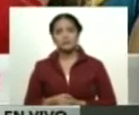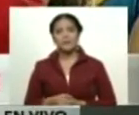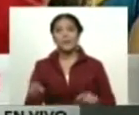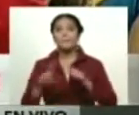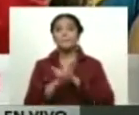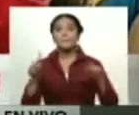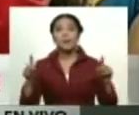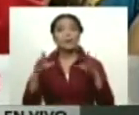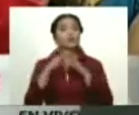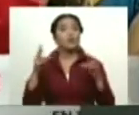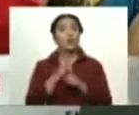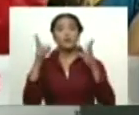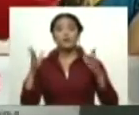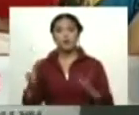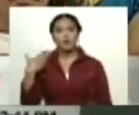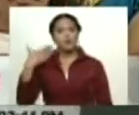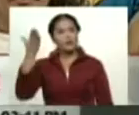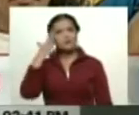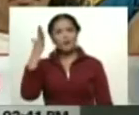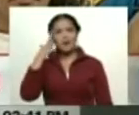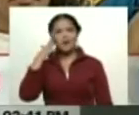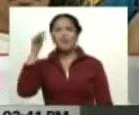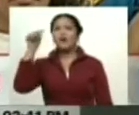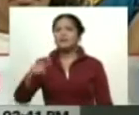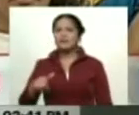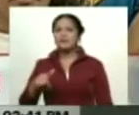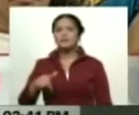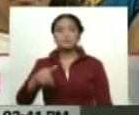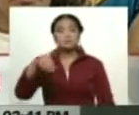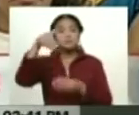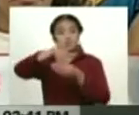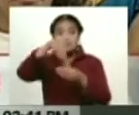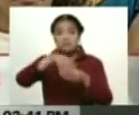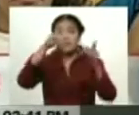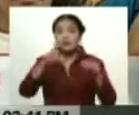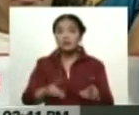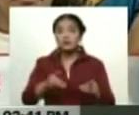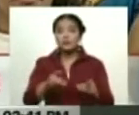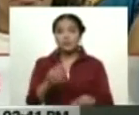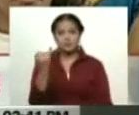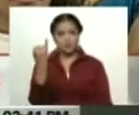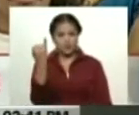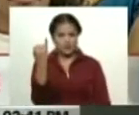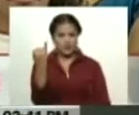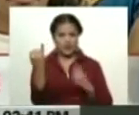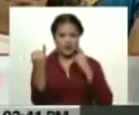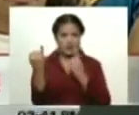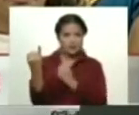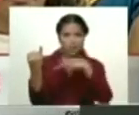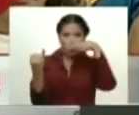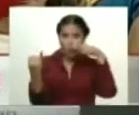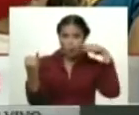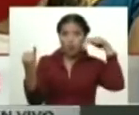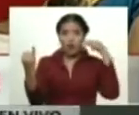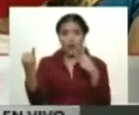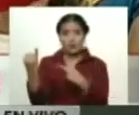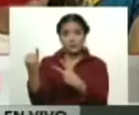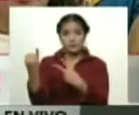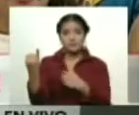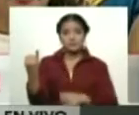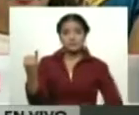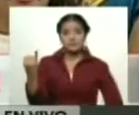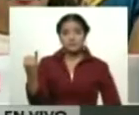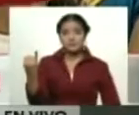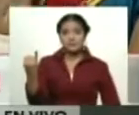Pero todos los venezolanos sabemos que lo que se está expresando allí, con este dedito aquí, morado,